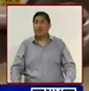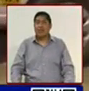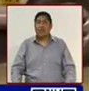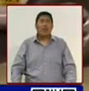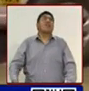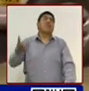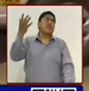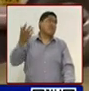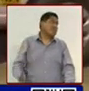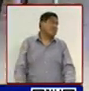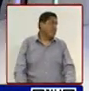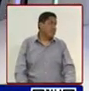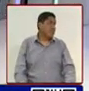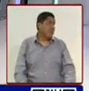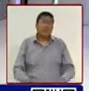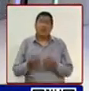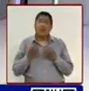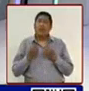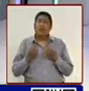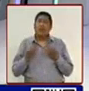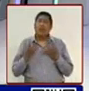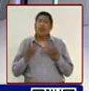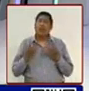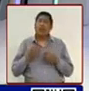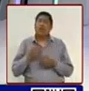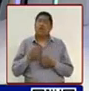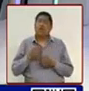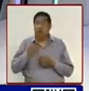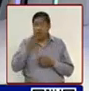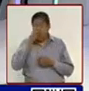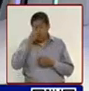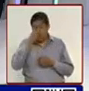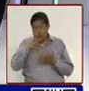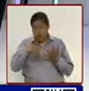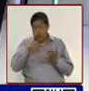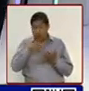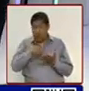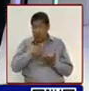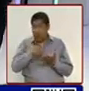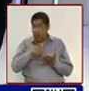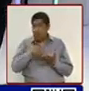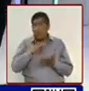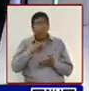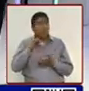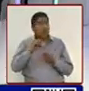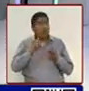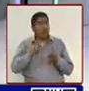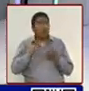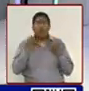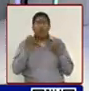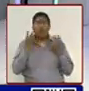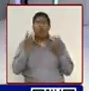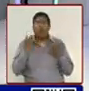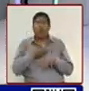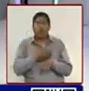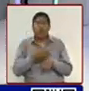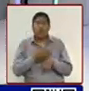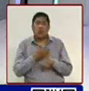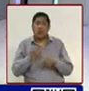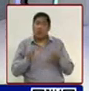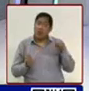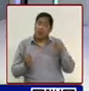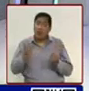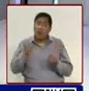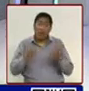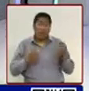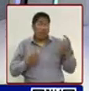Y en medio de esto uno se pregunta cuánto... Efectivo tarda... de la policía. Claro. En medio de esto yo me pregunto, ¿cuánto tardará una movilidad en hacer